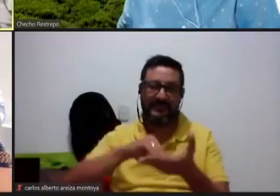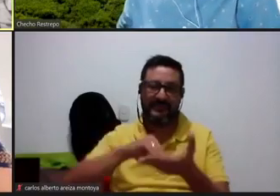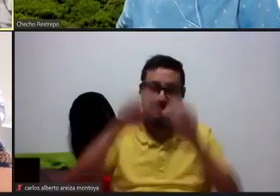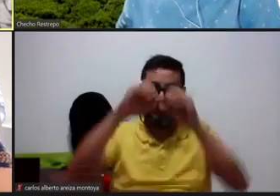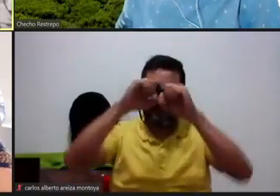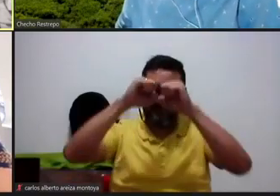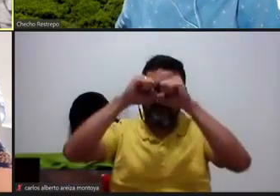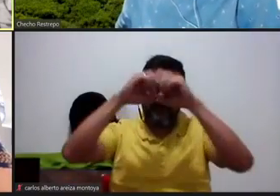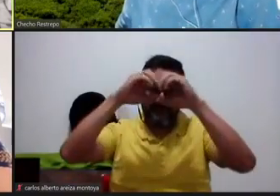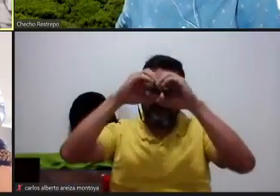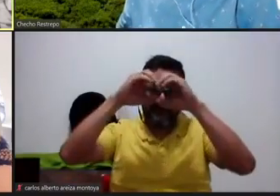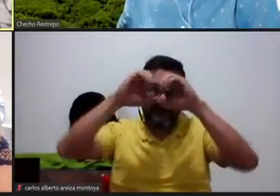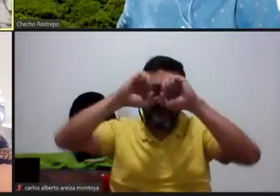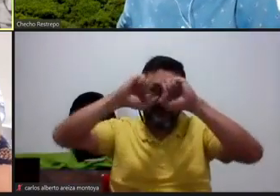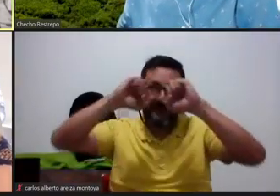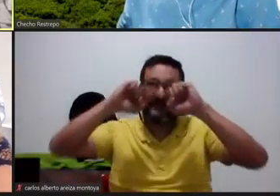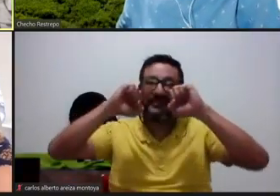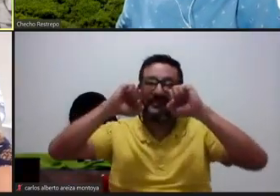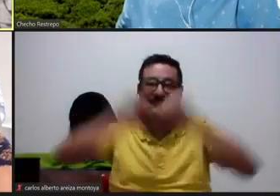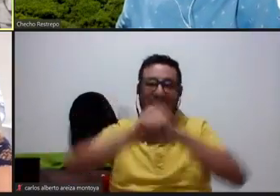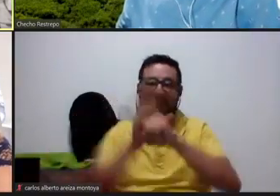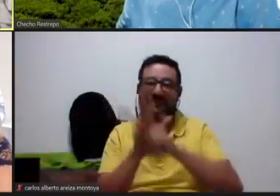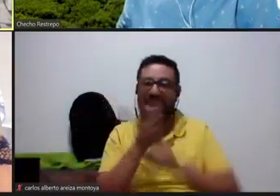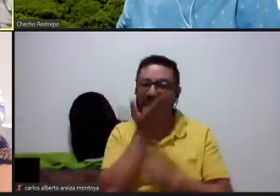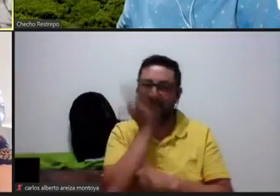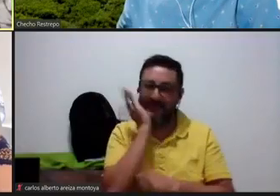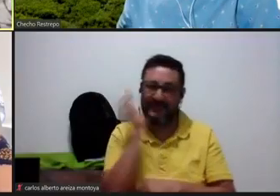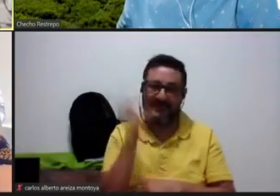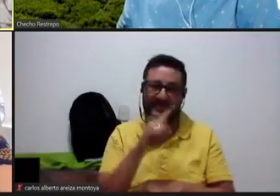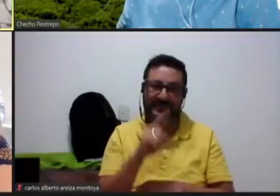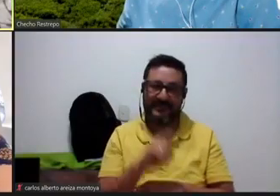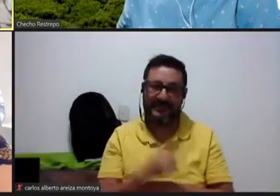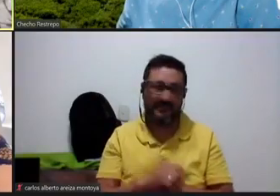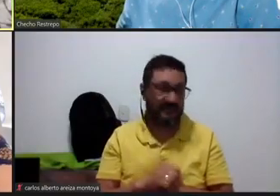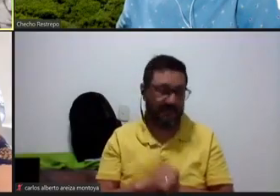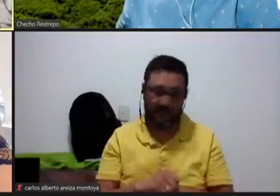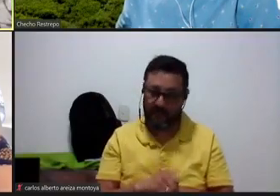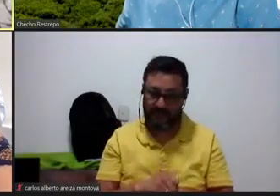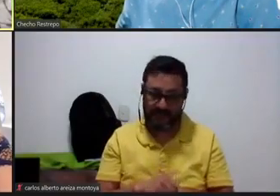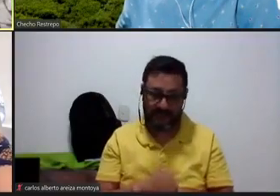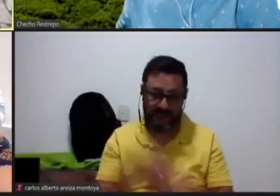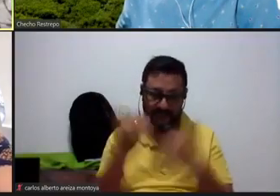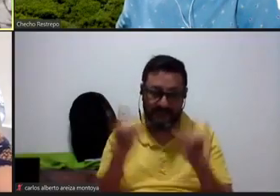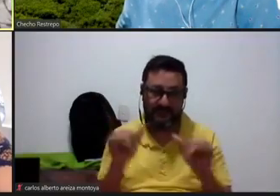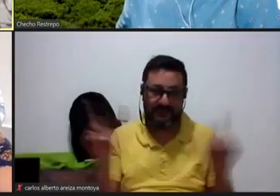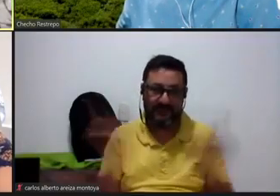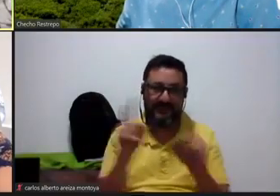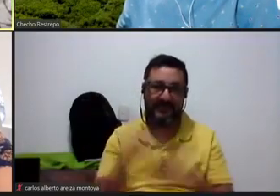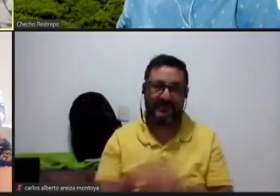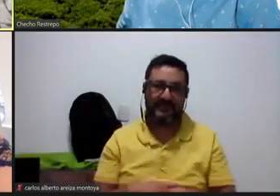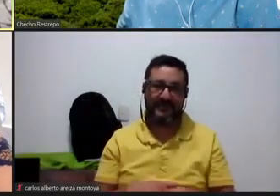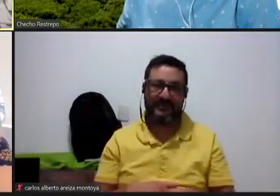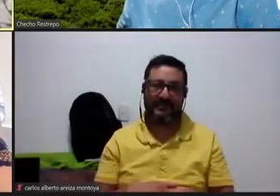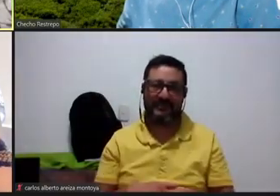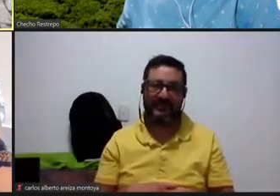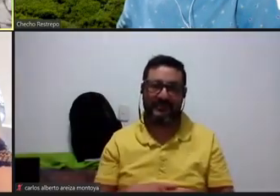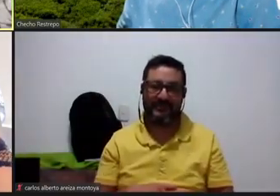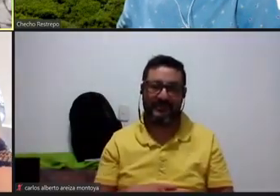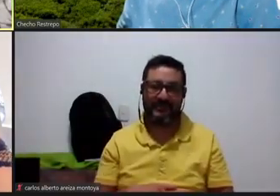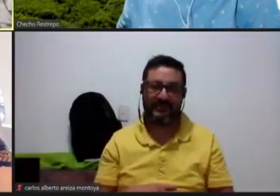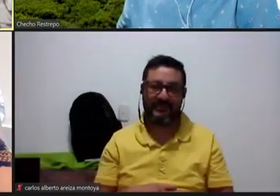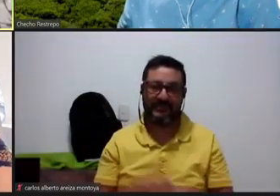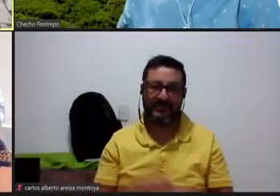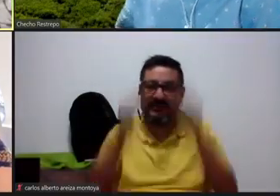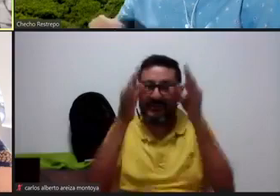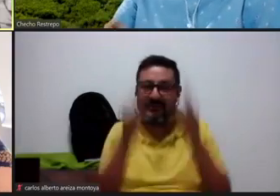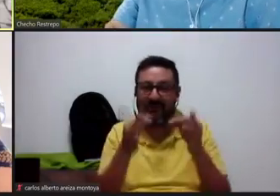diciendo que el virus pasó, que el COVID se acabó, que hay una certeza de que se vayan a realizar las competencias,